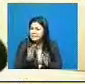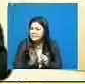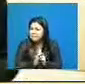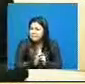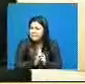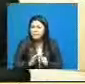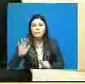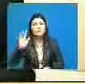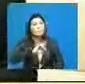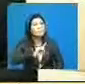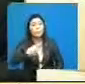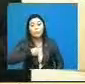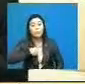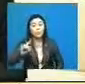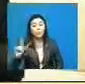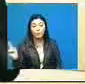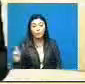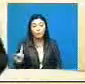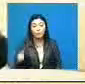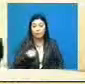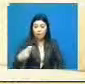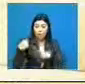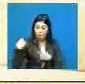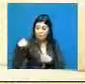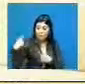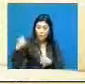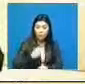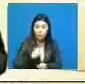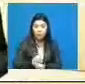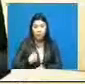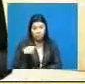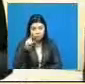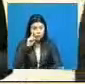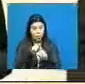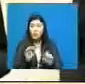Ese no es el cargo para el que fui nombrado.